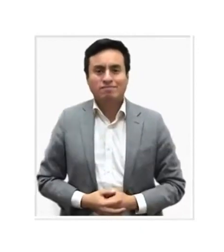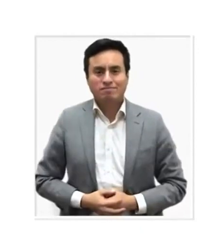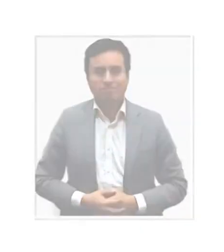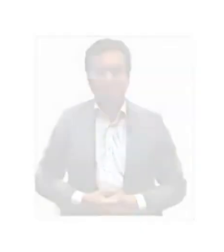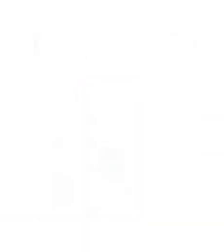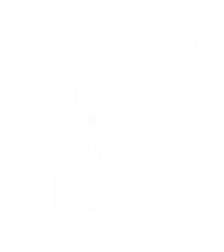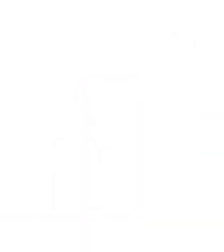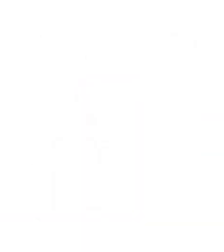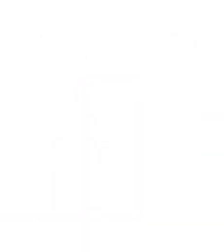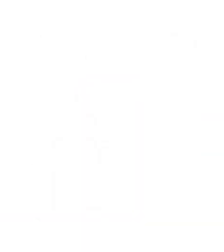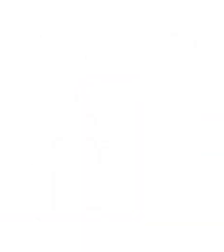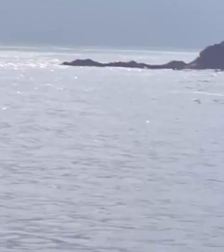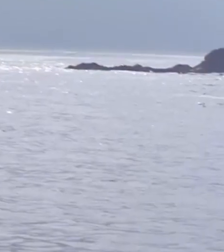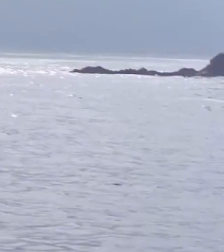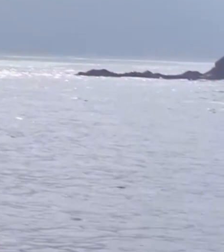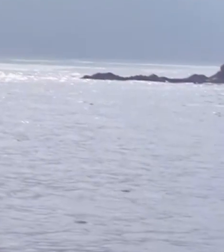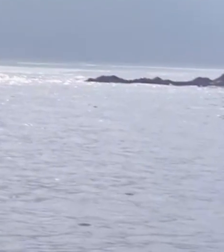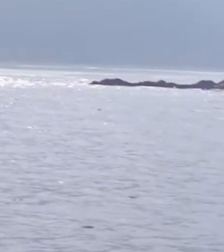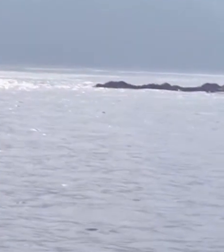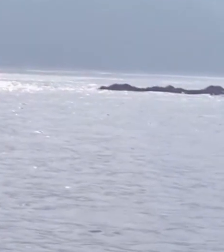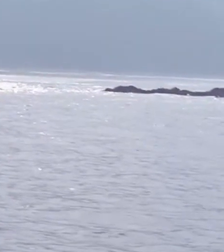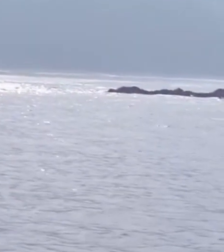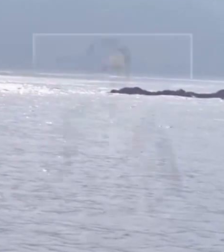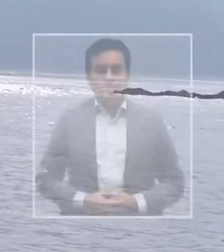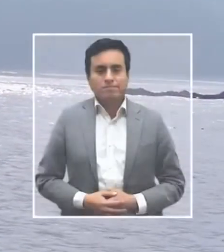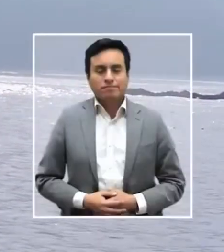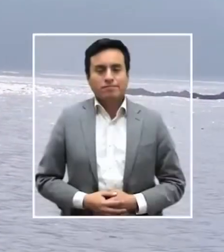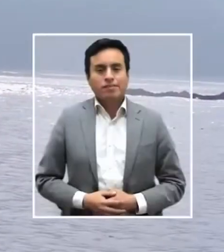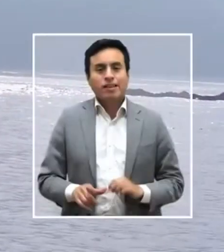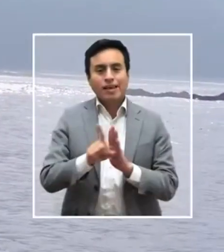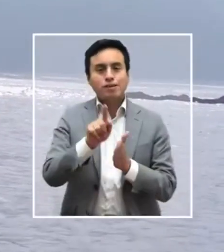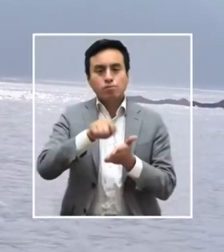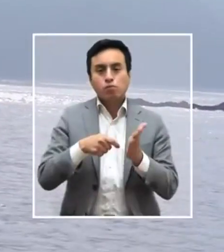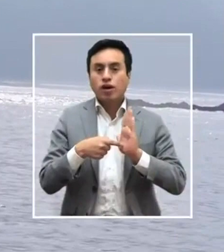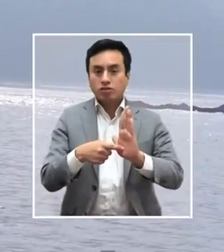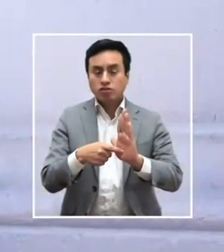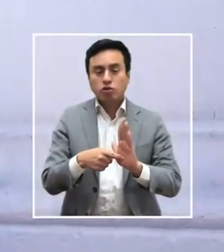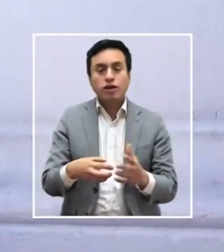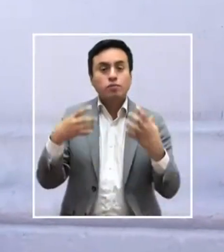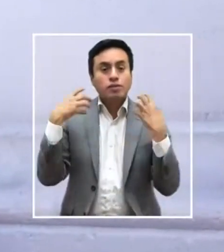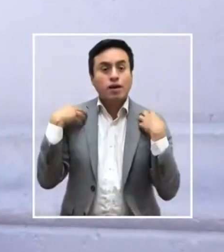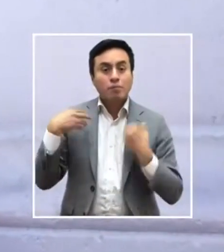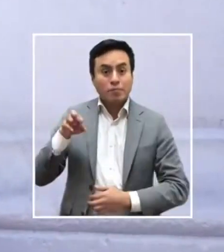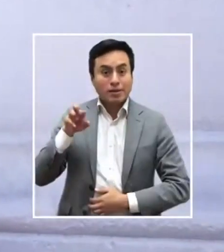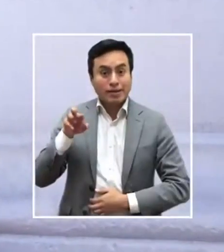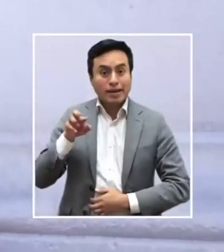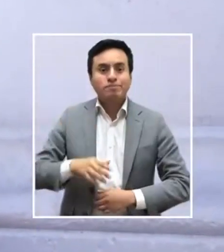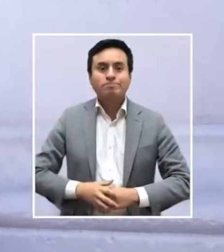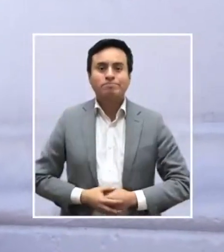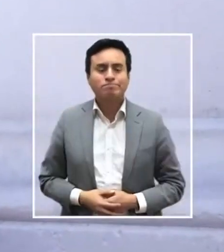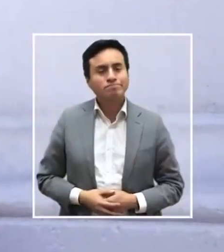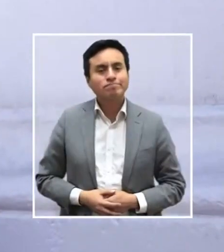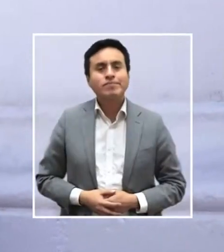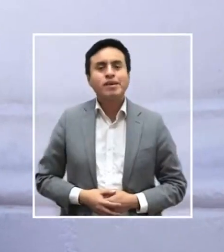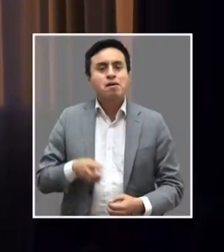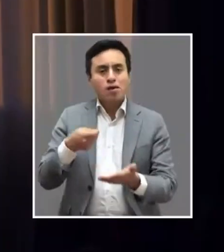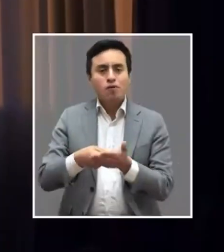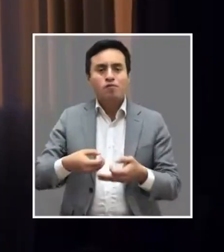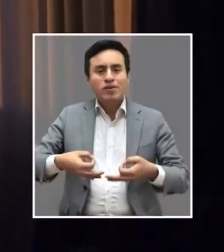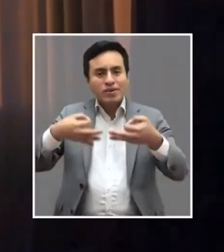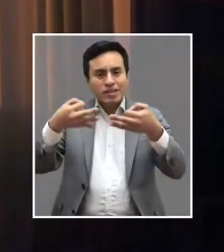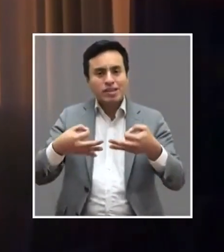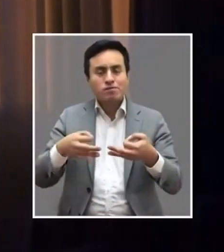lo hagan dentro del menor plazo posible. Incluso, por ejemplo, quienes hacen todo este trámite es el Estado, por medio del Poder Judicial